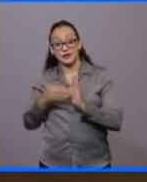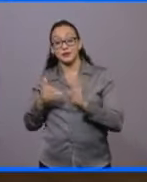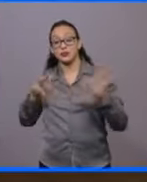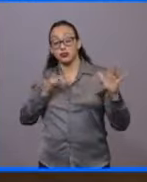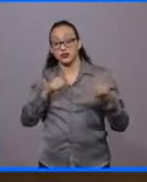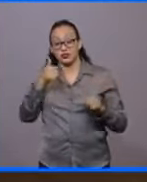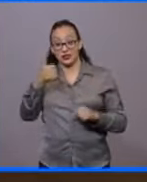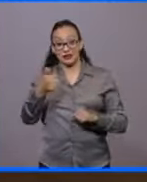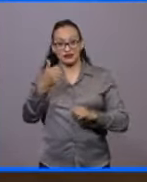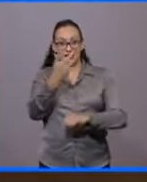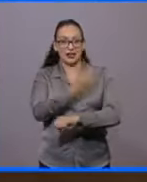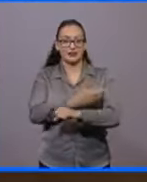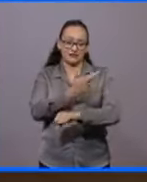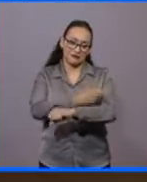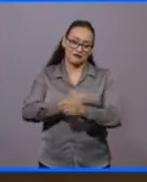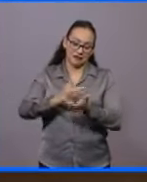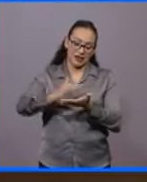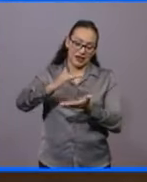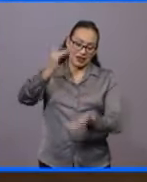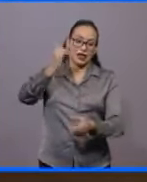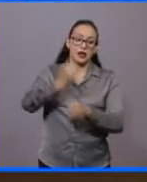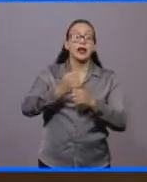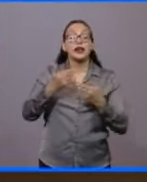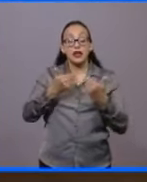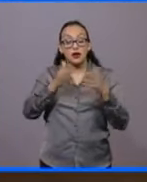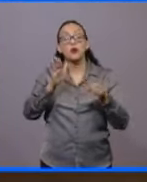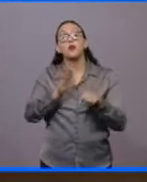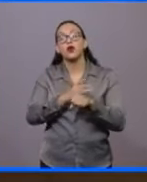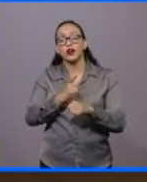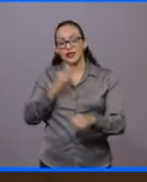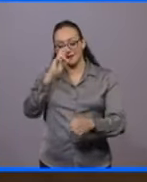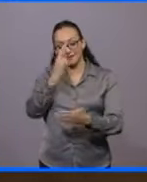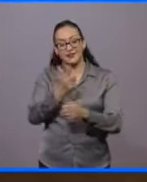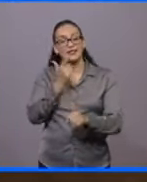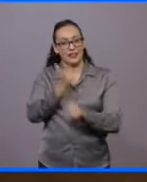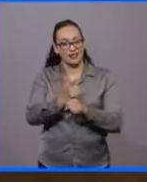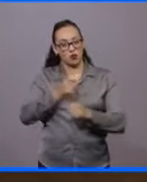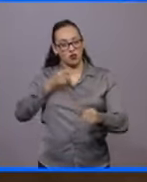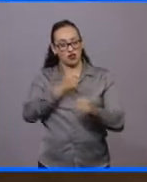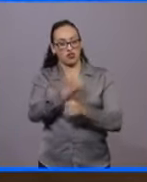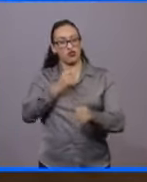6.226 carpetas de investigación que se abrieron por el delito de tortura.